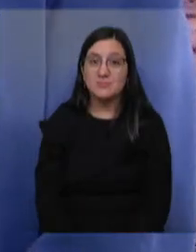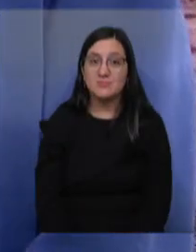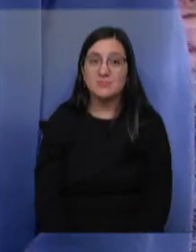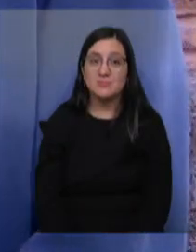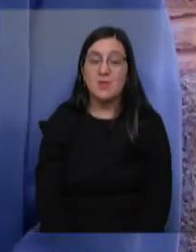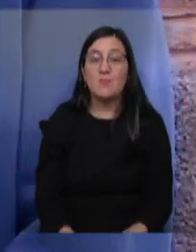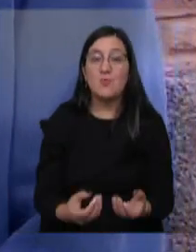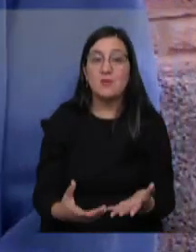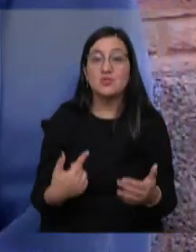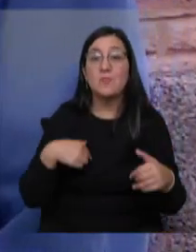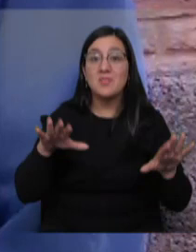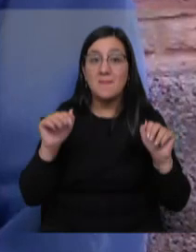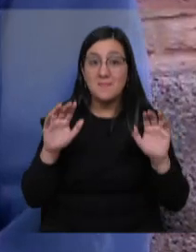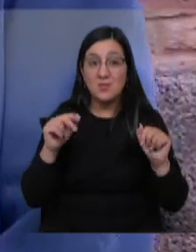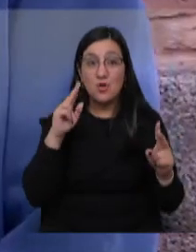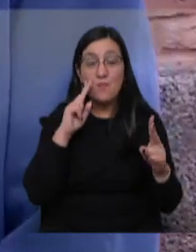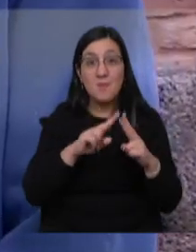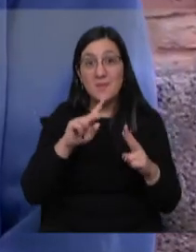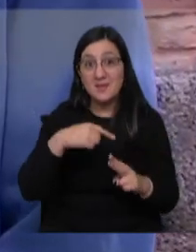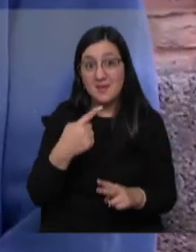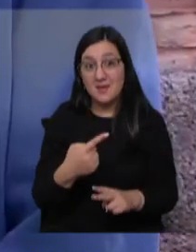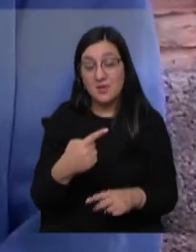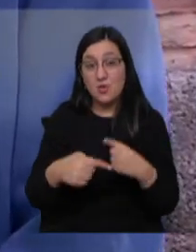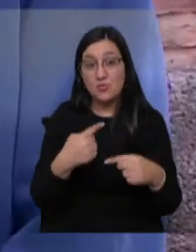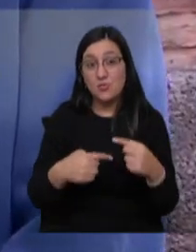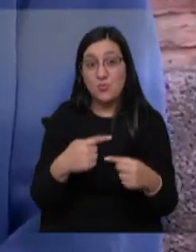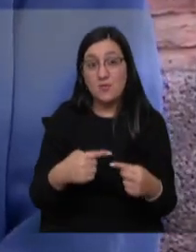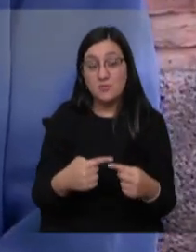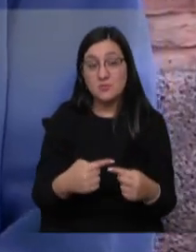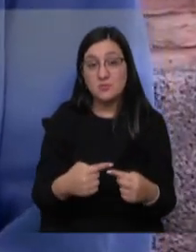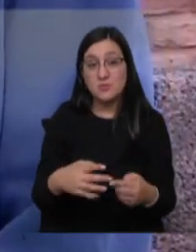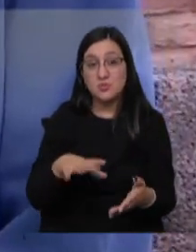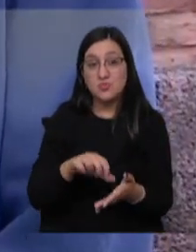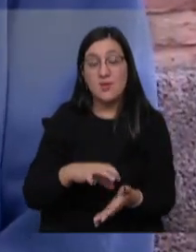Maravilla. Bueno, chiquillos, yo me despido hasta mañana, que vamos a seguir recorriendo la Ciudad